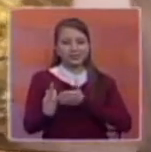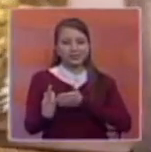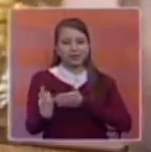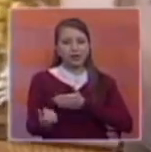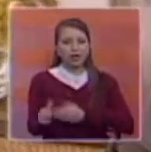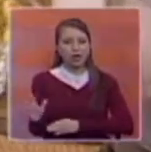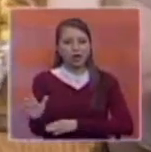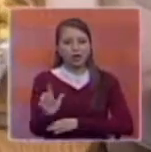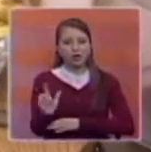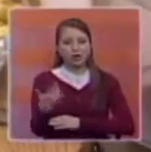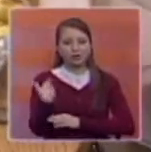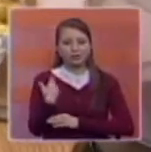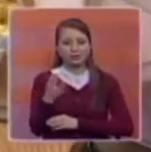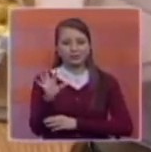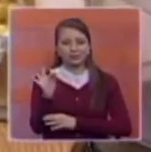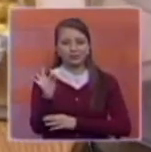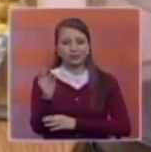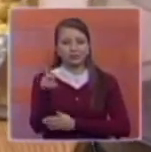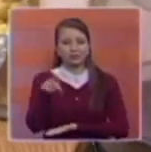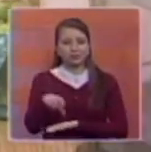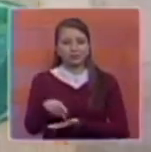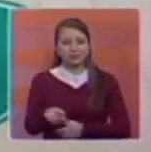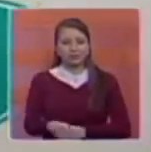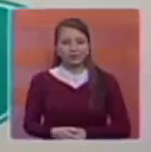Estamos lunes, estoy en vivo, son las